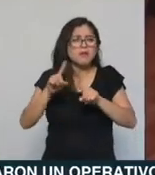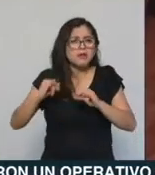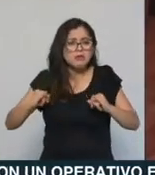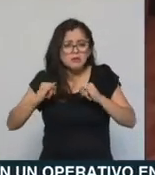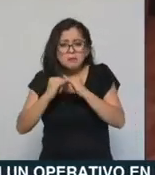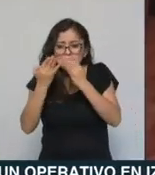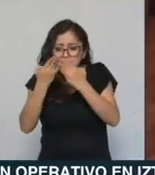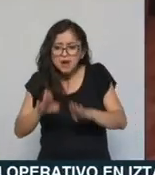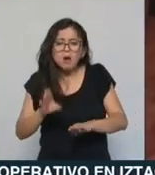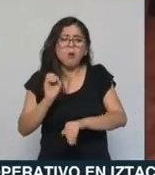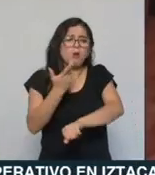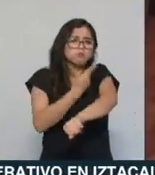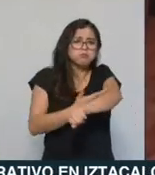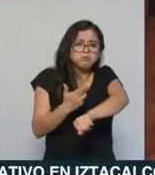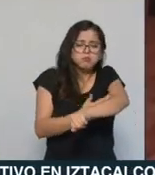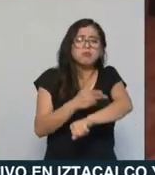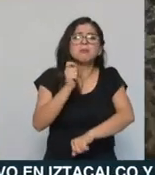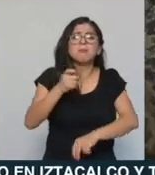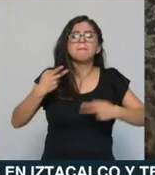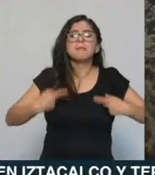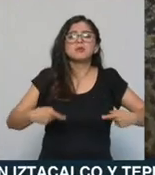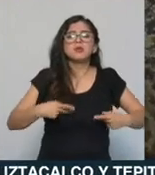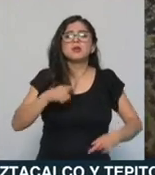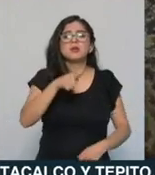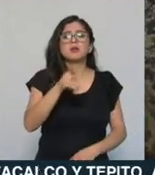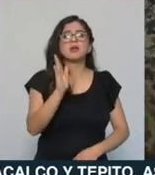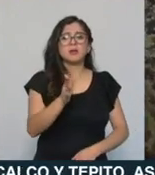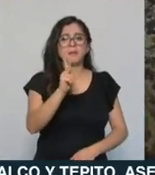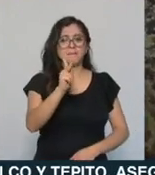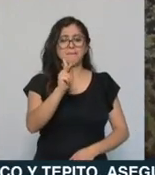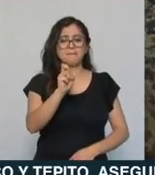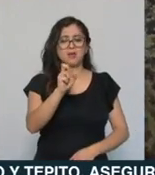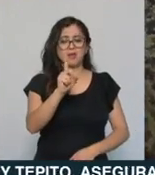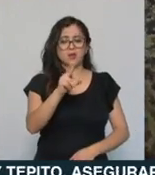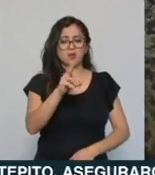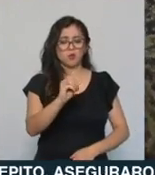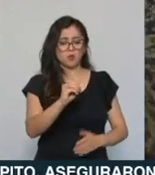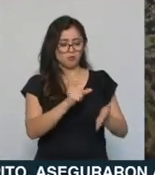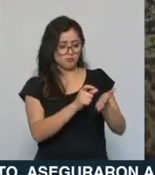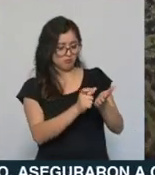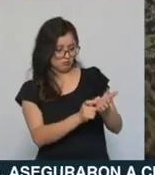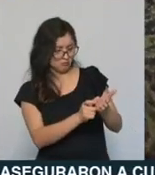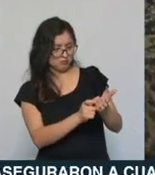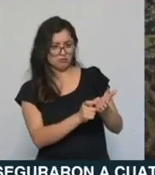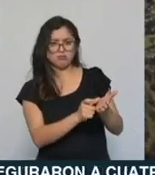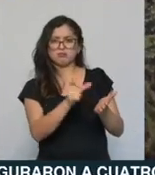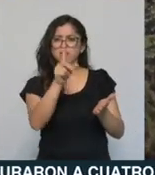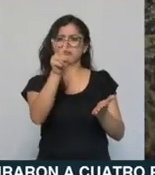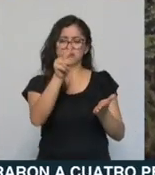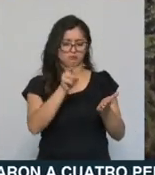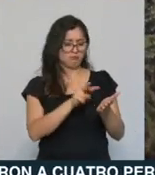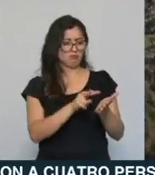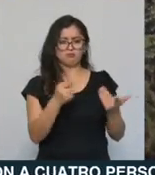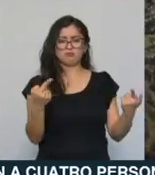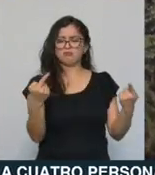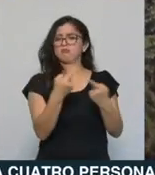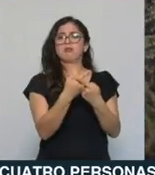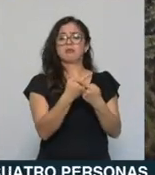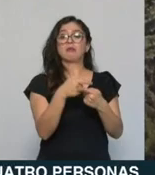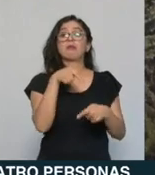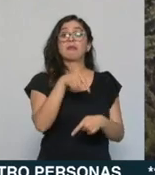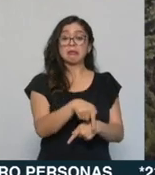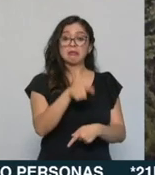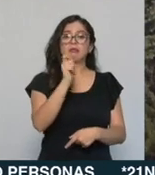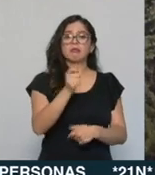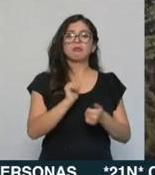bancaria, un trámite, lo primero que hace la persona es decir Pedro Jiménez. Y si te está observando, creo que desde ahí también empezamos a